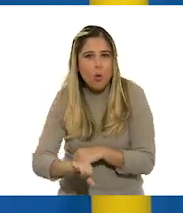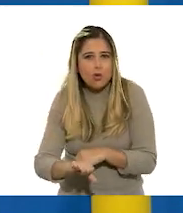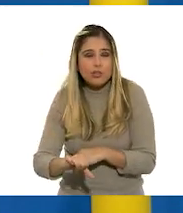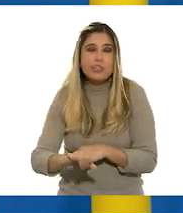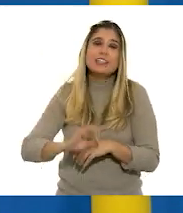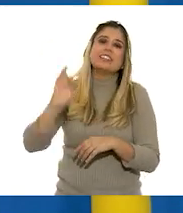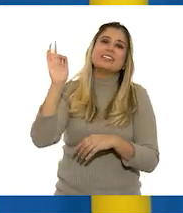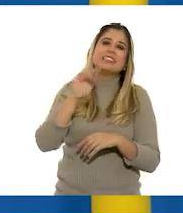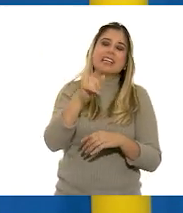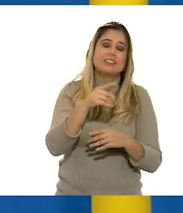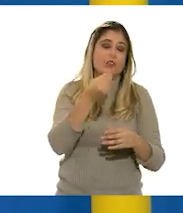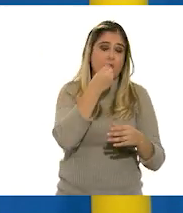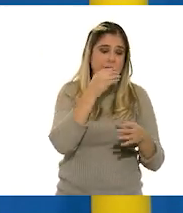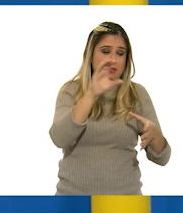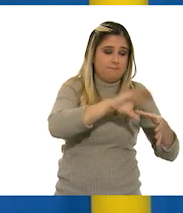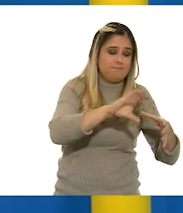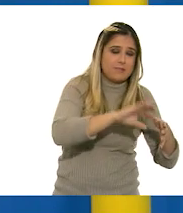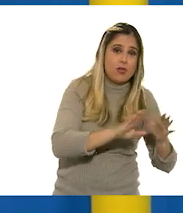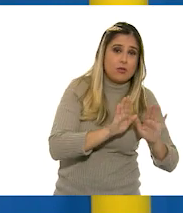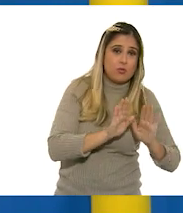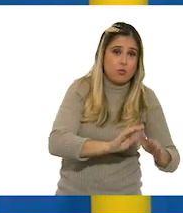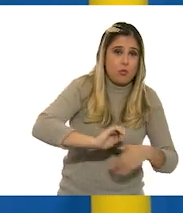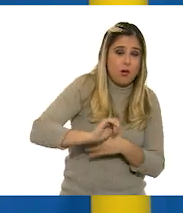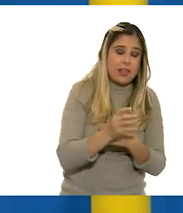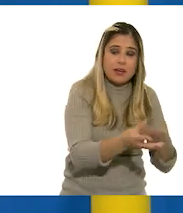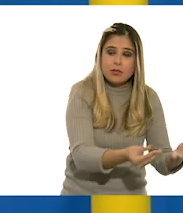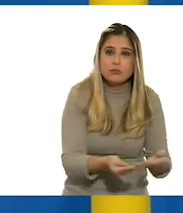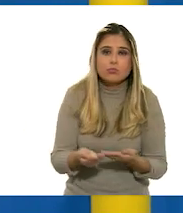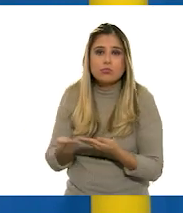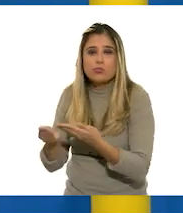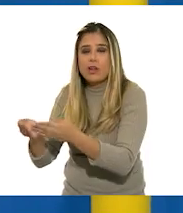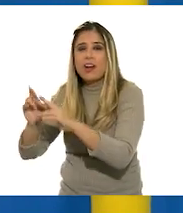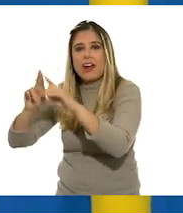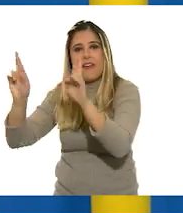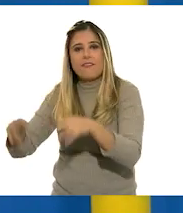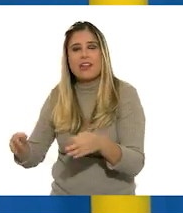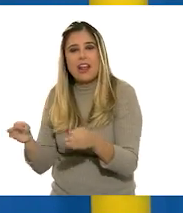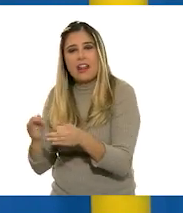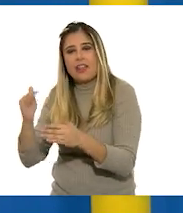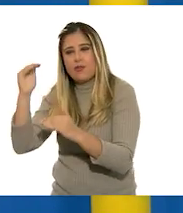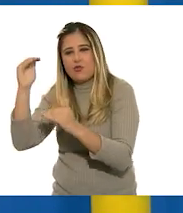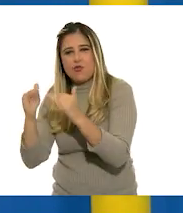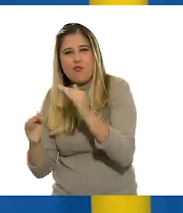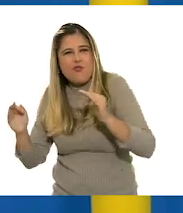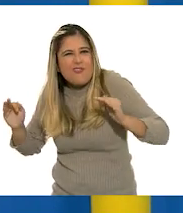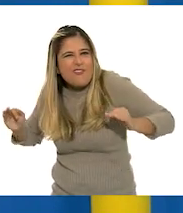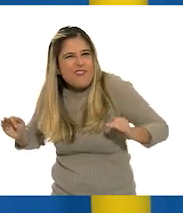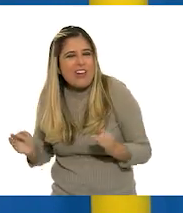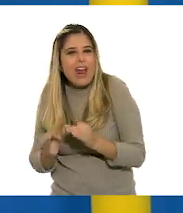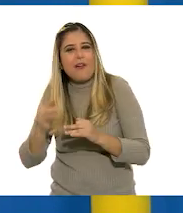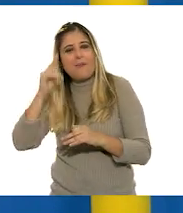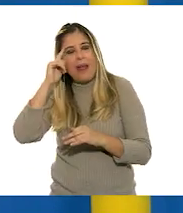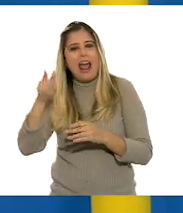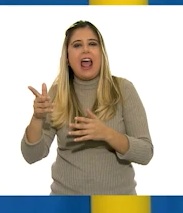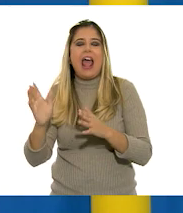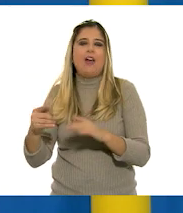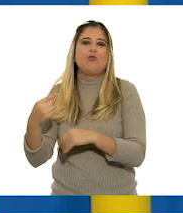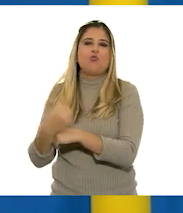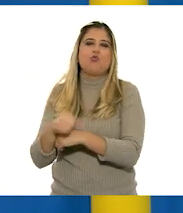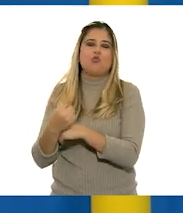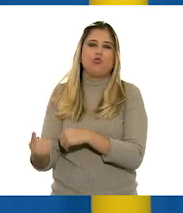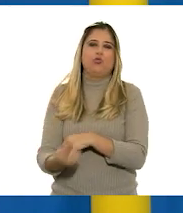si debemos conservar alimentos, hay que mantenerlos por debajo o hasta los 5 grados Celsius de temperatura. Por ejemplo,